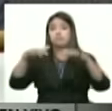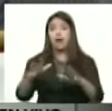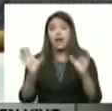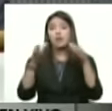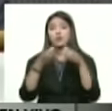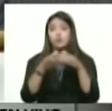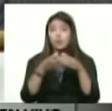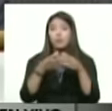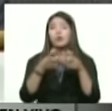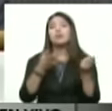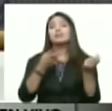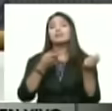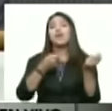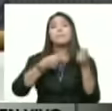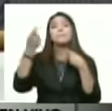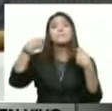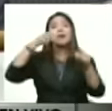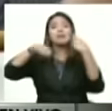de exportaciones.